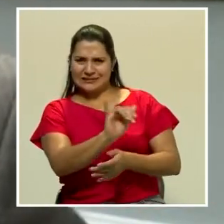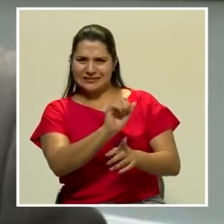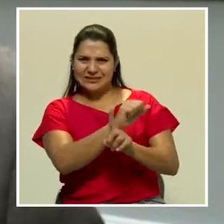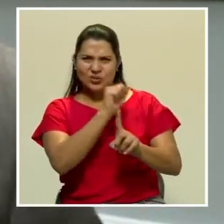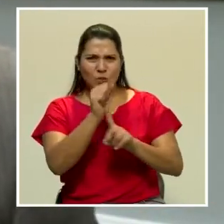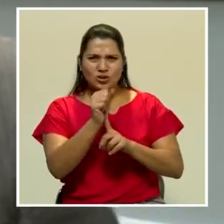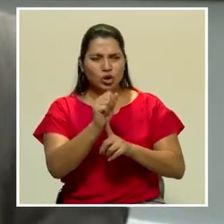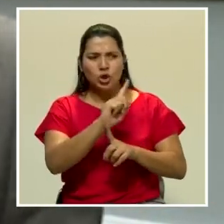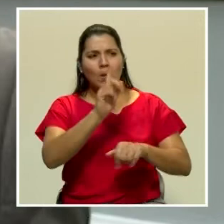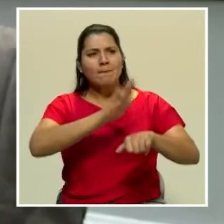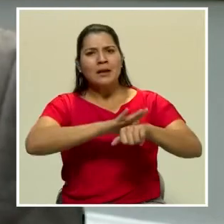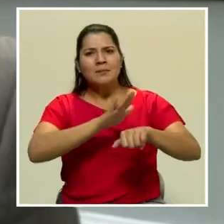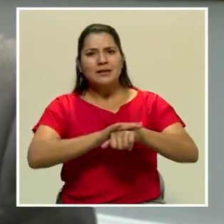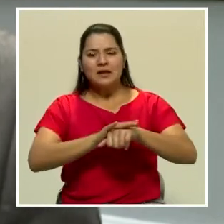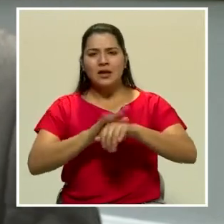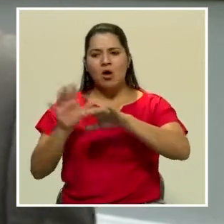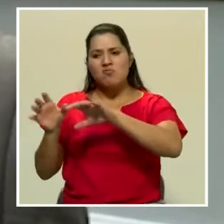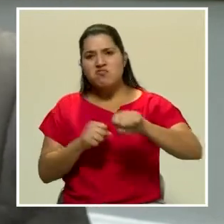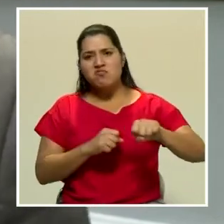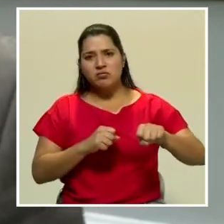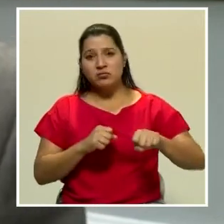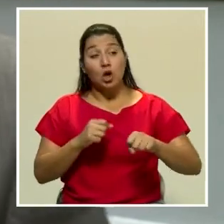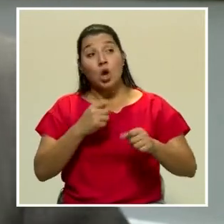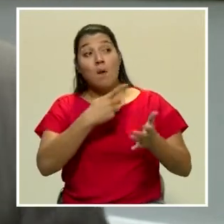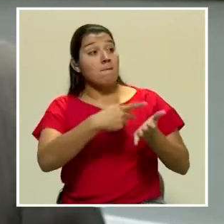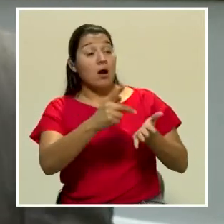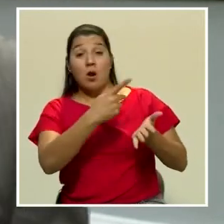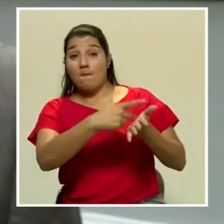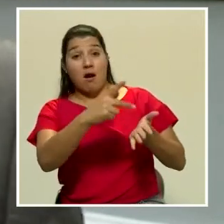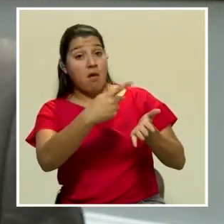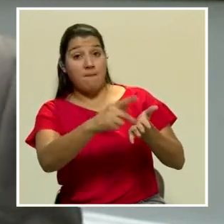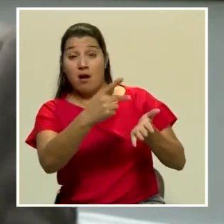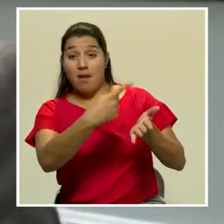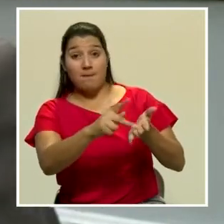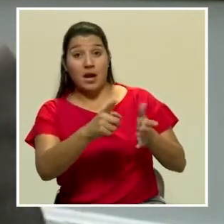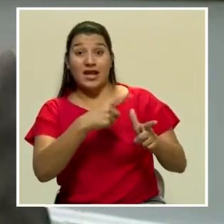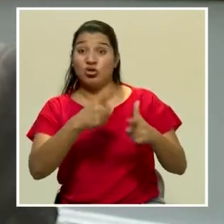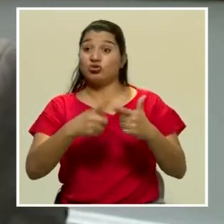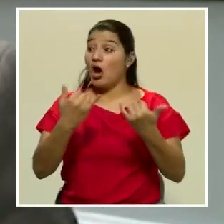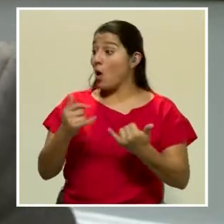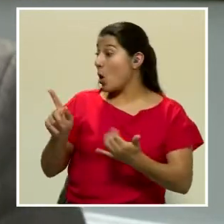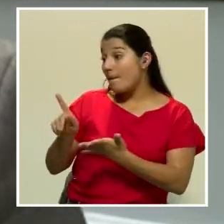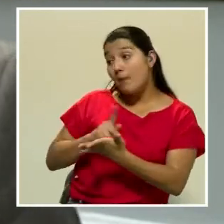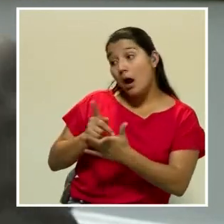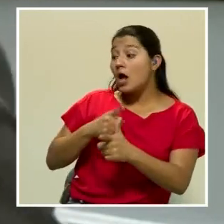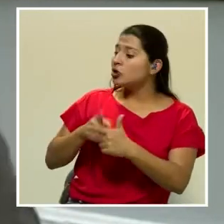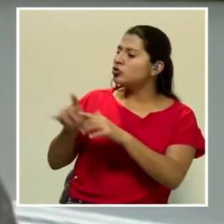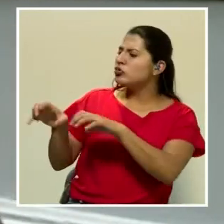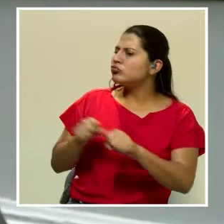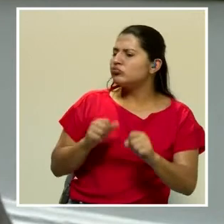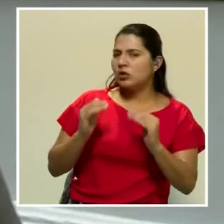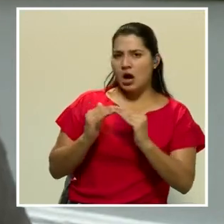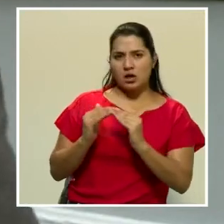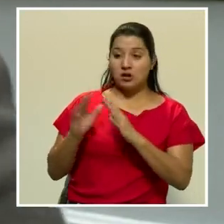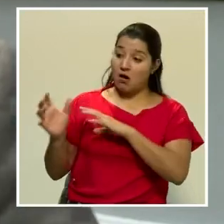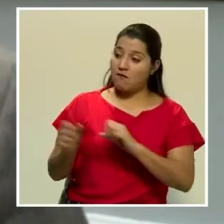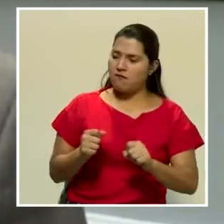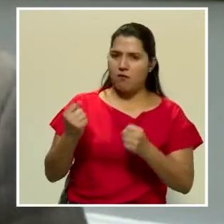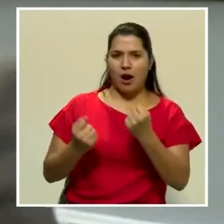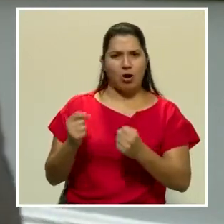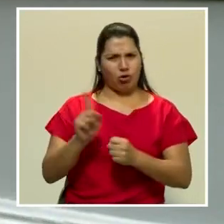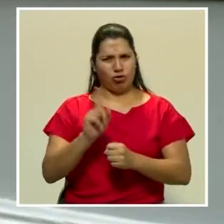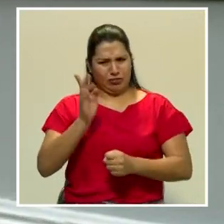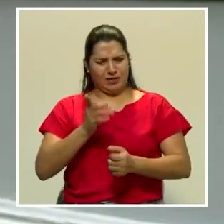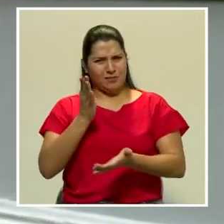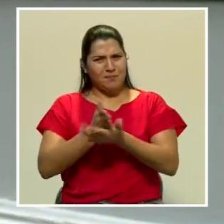preocupa muchísimo. Mucha gente no solo se quedó sin trabajo, sino que ahora la quieren dejar sin casa, sin sus bienes. Esto hay que pararlo. Las entidades